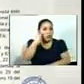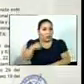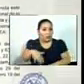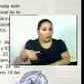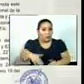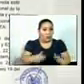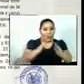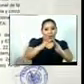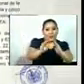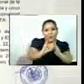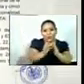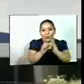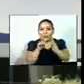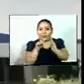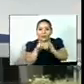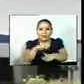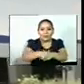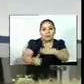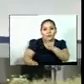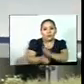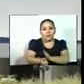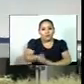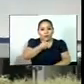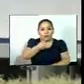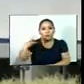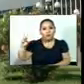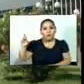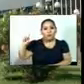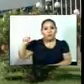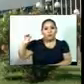Cultural Legislativo. Christopher Cornejo, Noticiero Hechos.